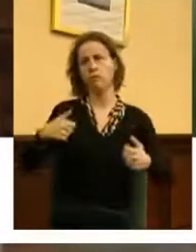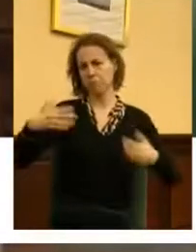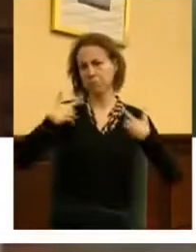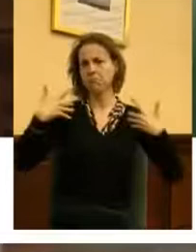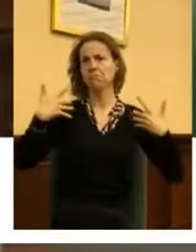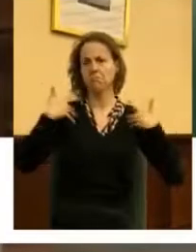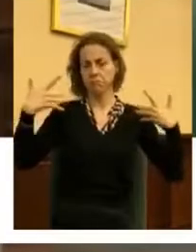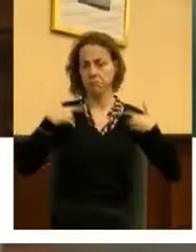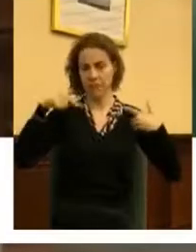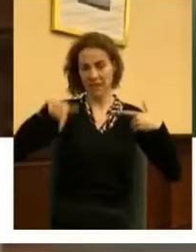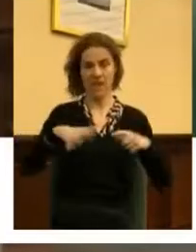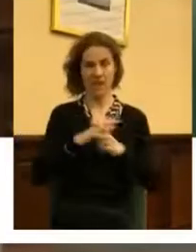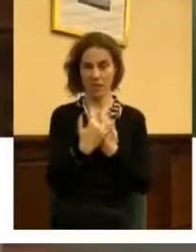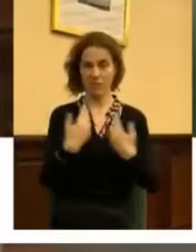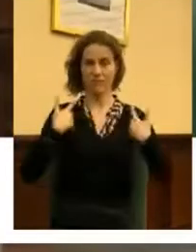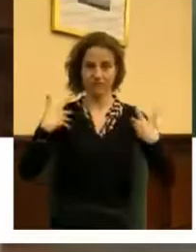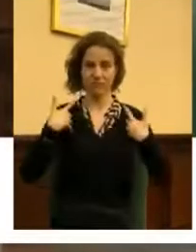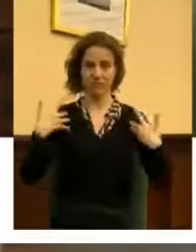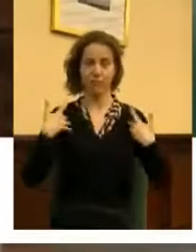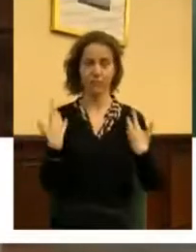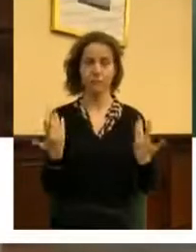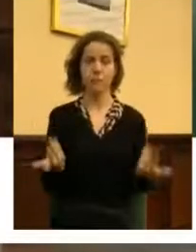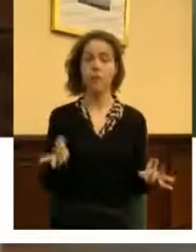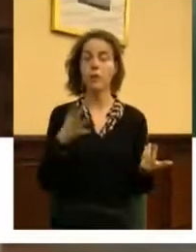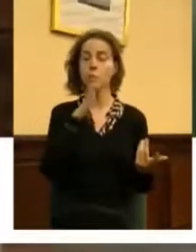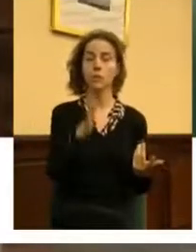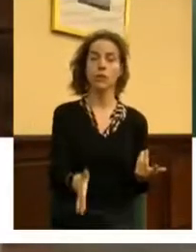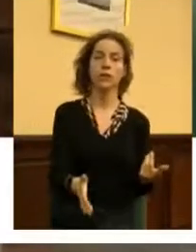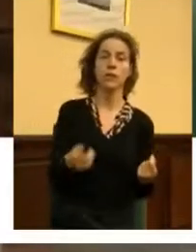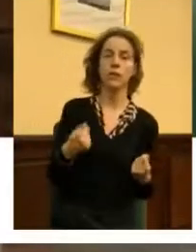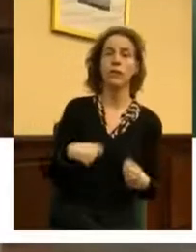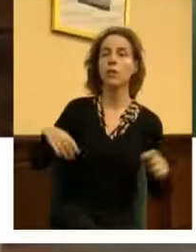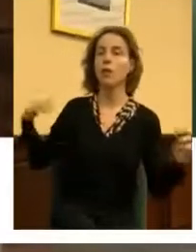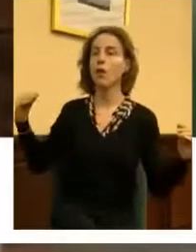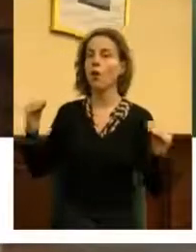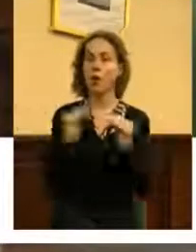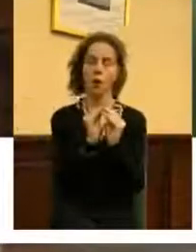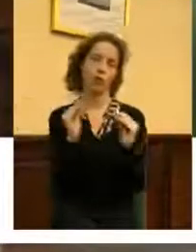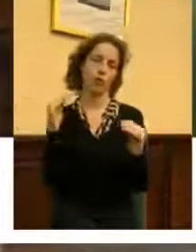realmente mal con esta pandemia. Por todo ello, votaremos en contra de esta moción. Gracias.